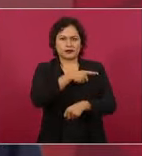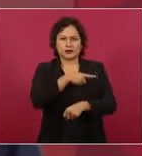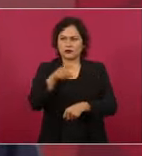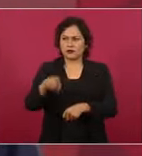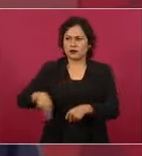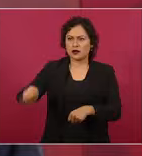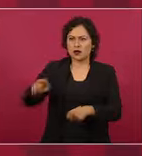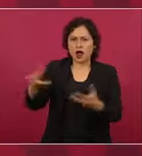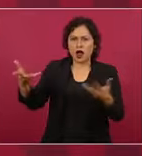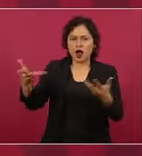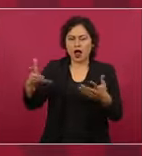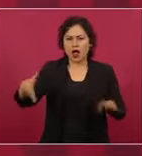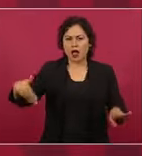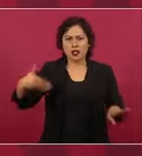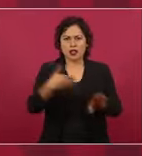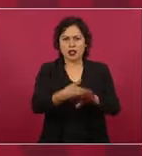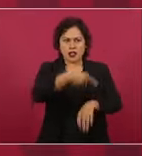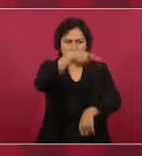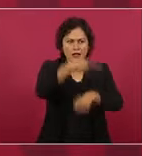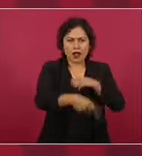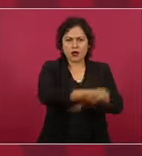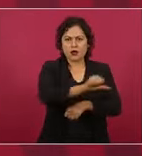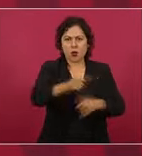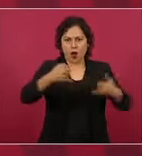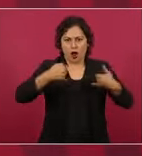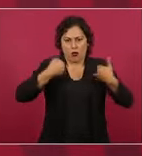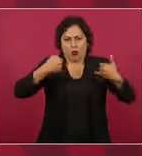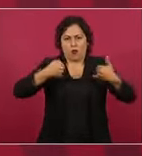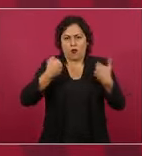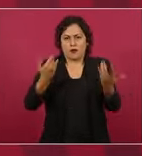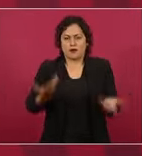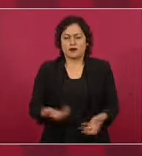y en especial de los jóvenes.